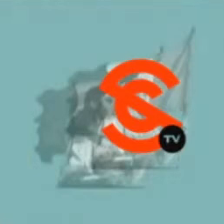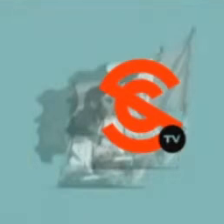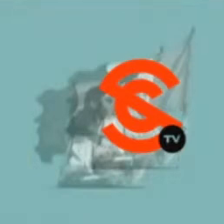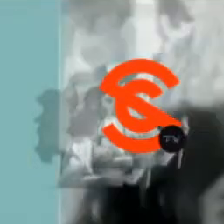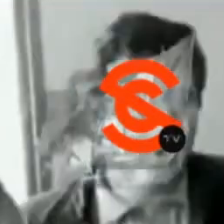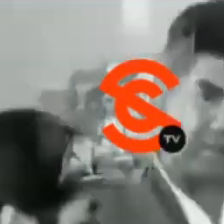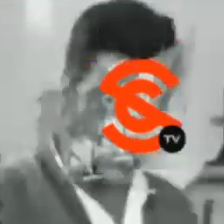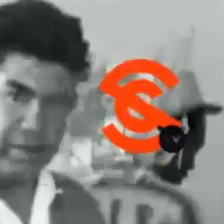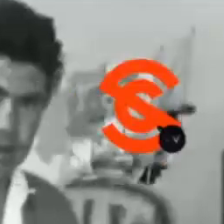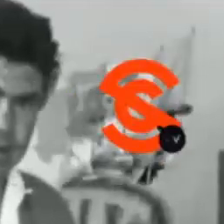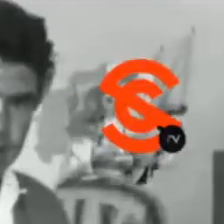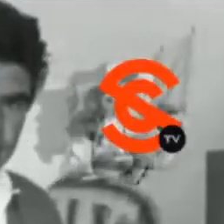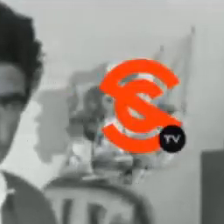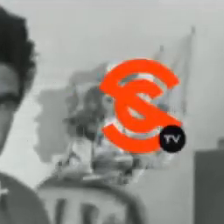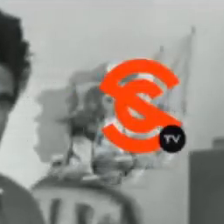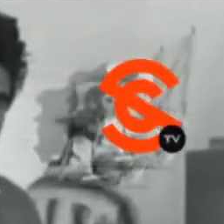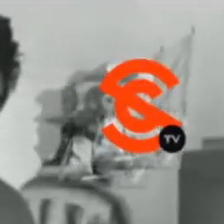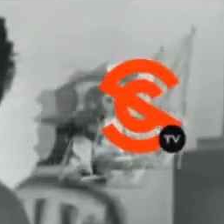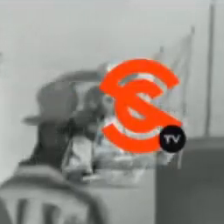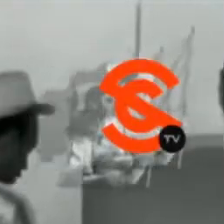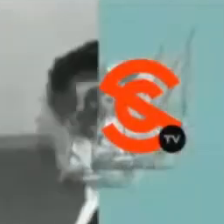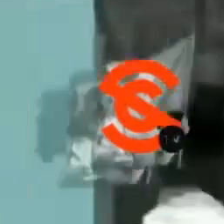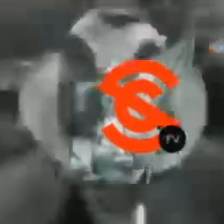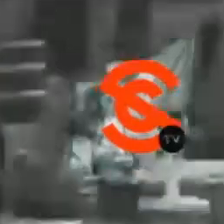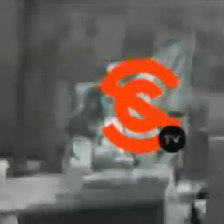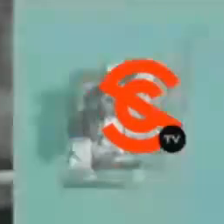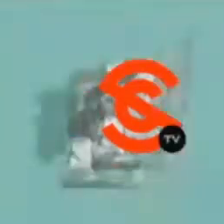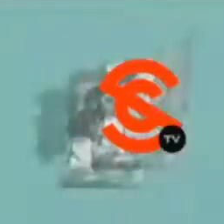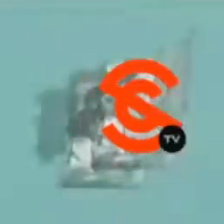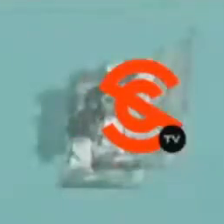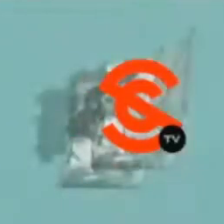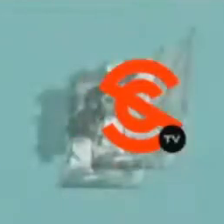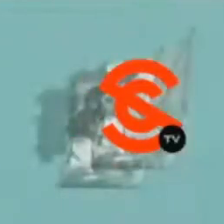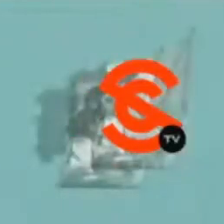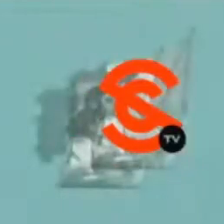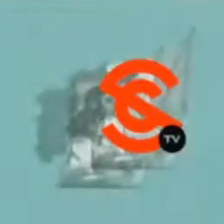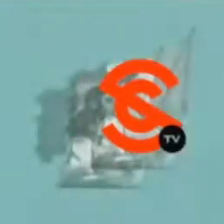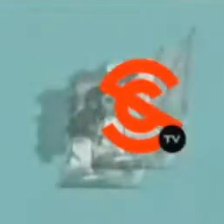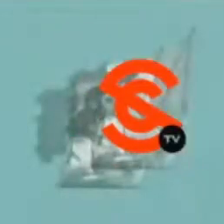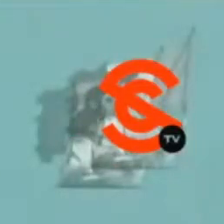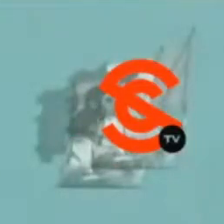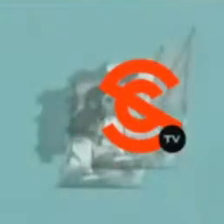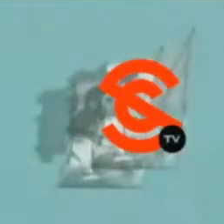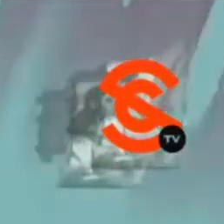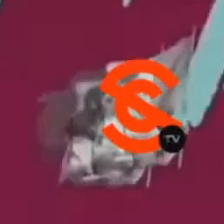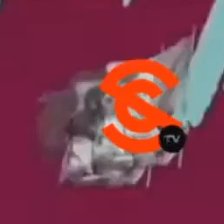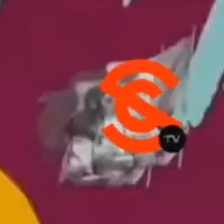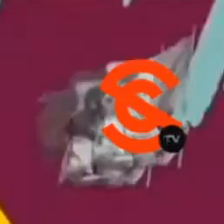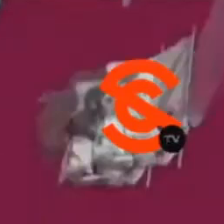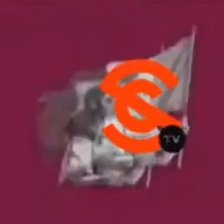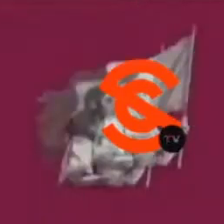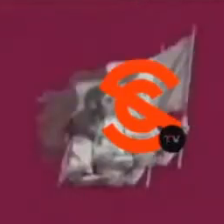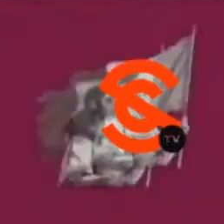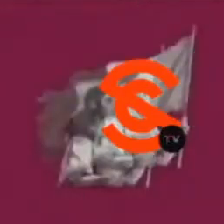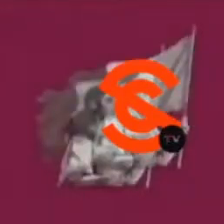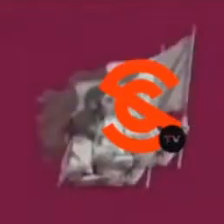y Tabasco reconocieron la igualdad jurídica de las mujeres para votar y ser votadas.